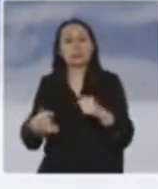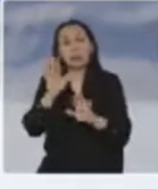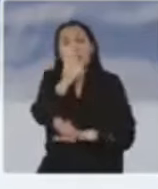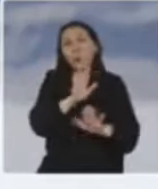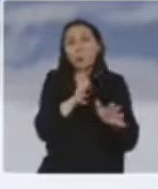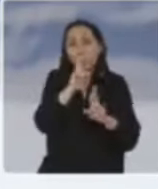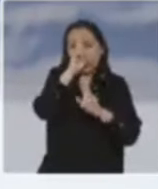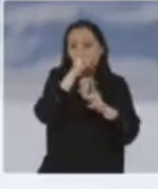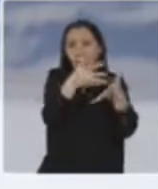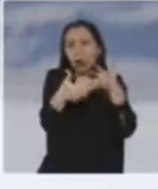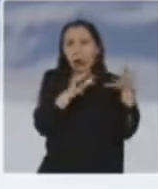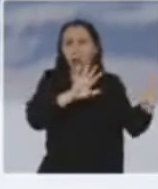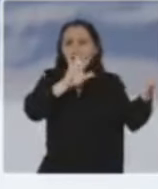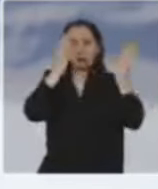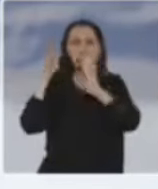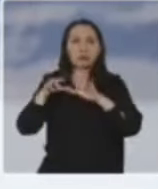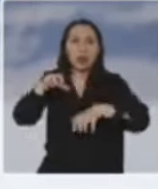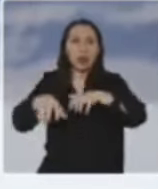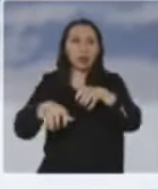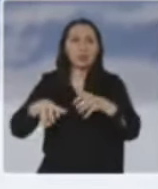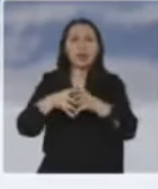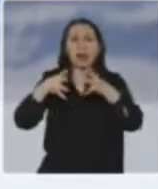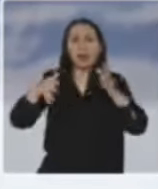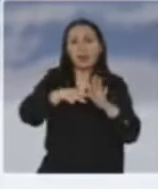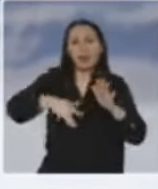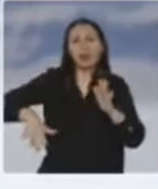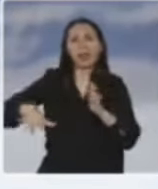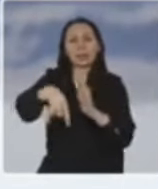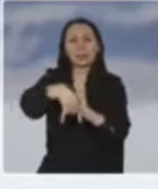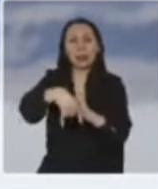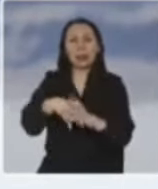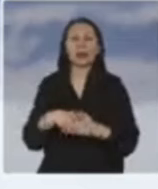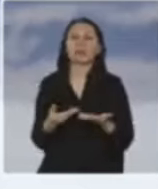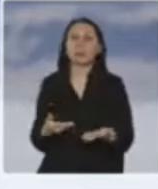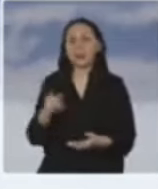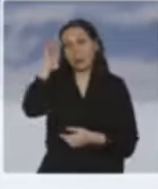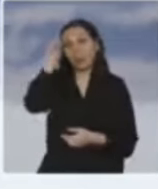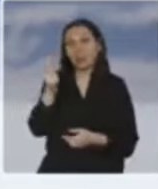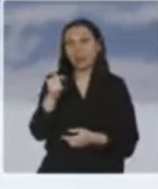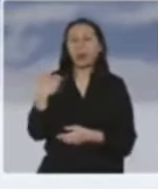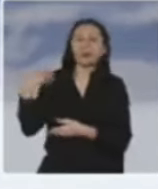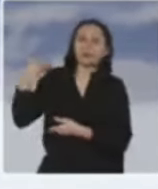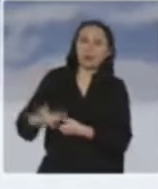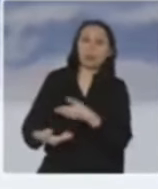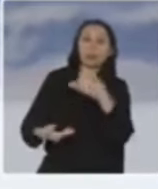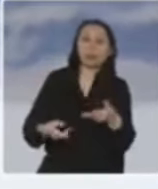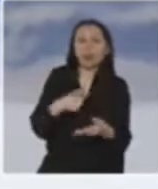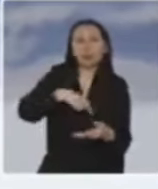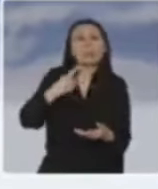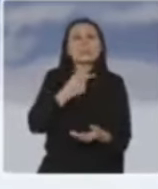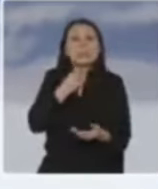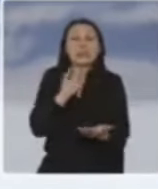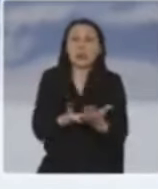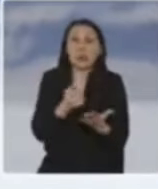respetando el ecosistema de La Isla Grande de chilu en esta idea de pasar la posta nuestra apuesta es